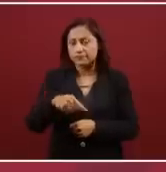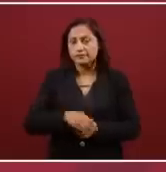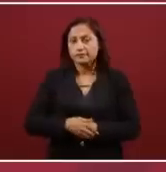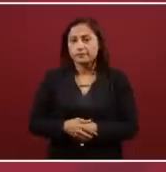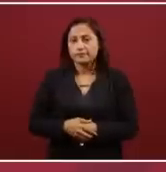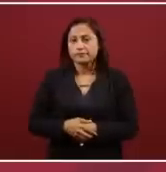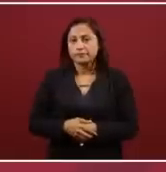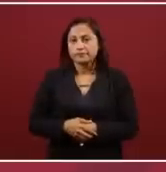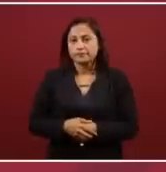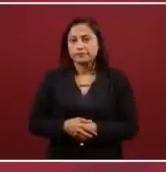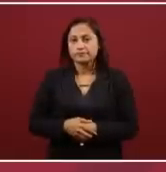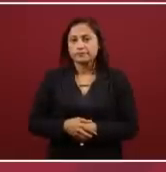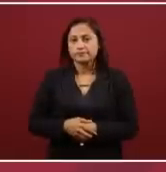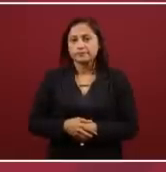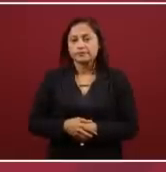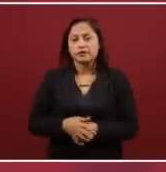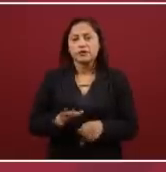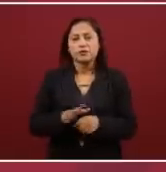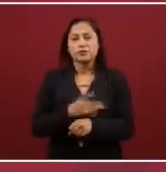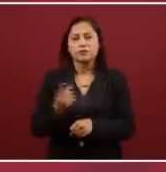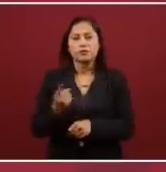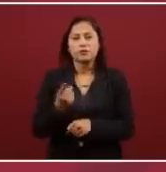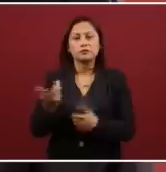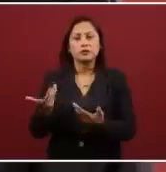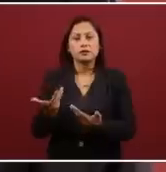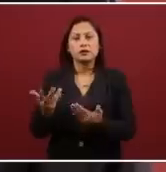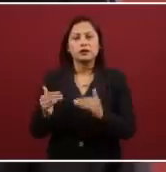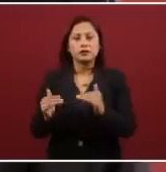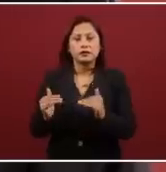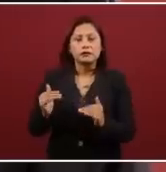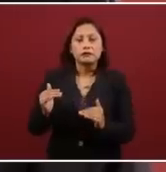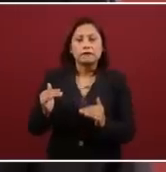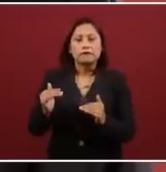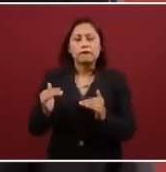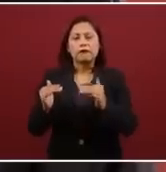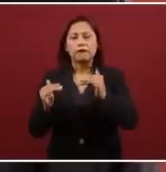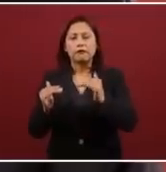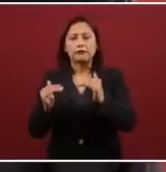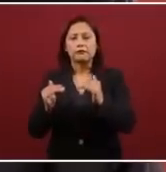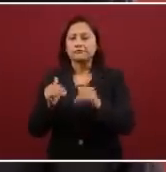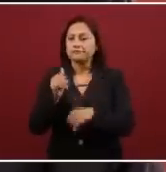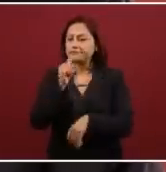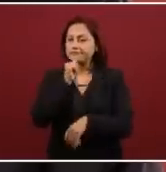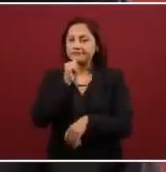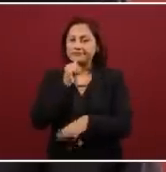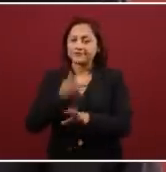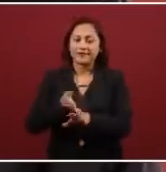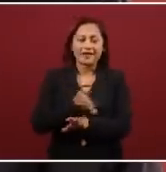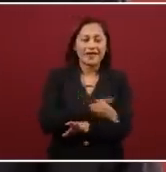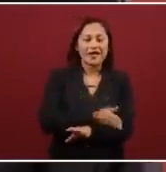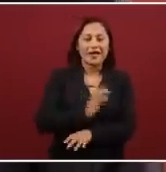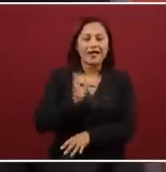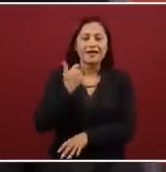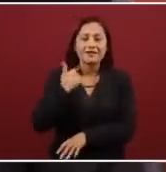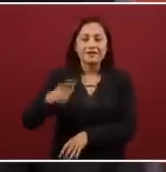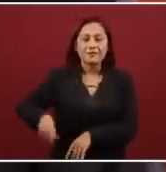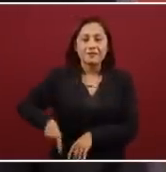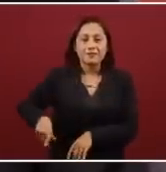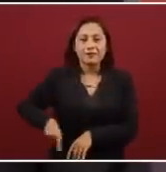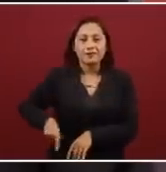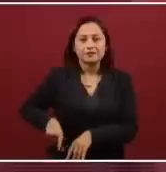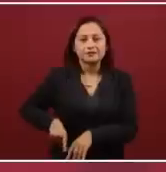no se alcanza a recuperar todo lo perdido en el periodo neoliberal. Entonces vamos a